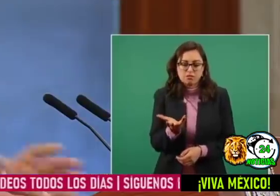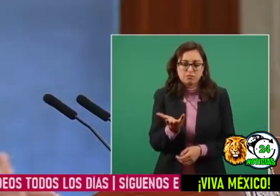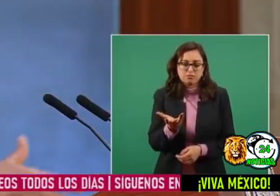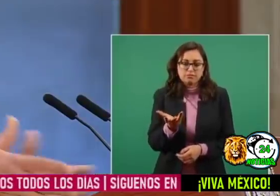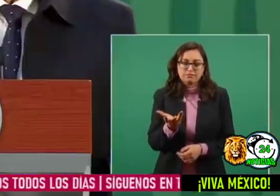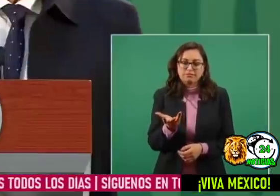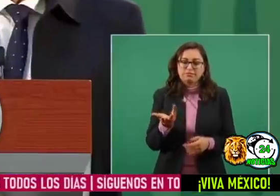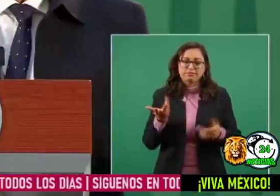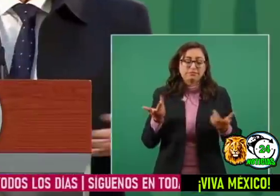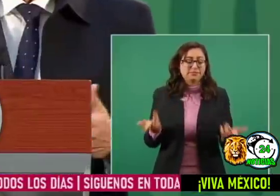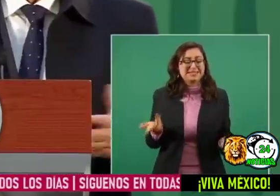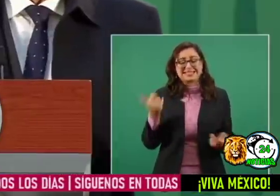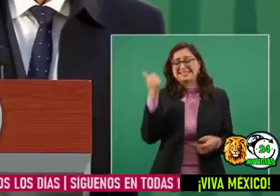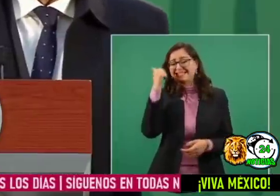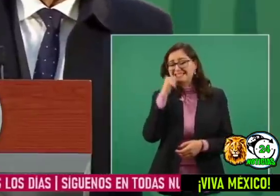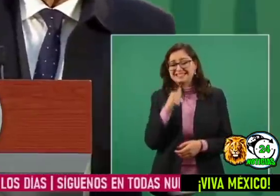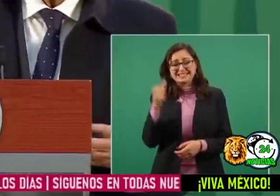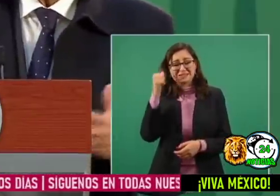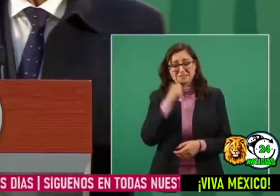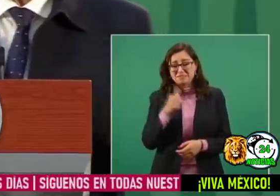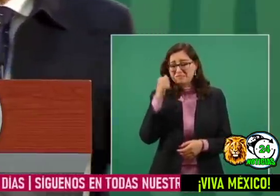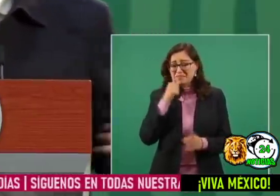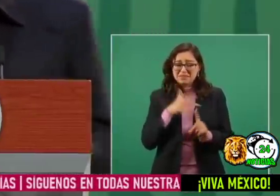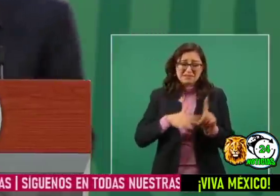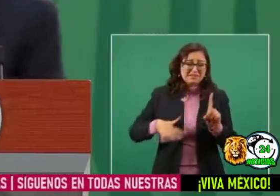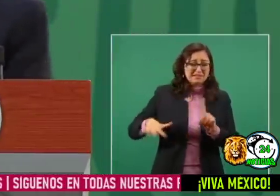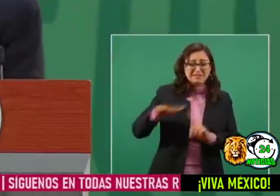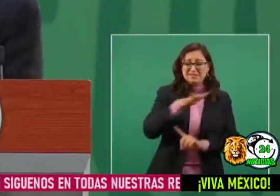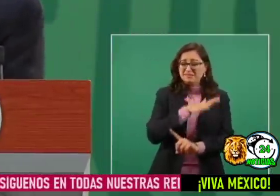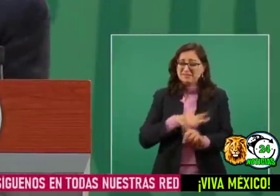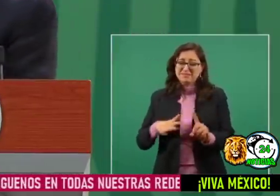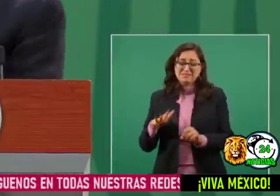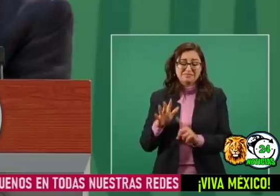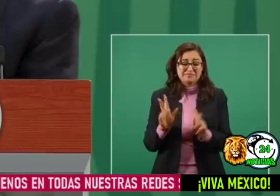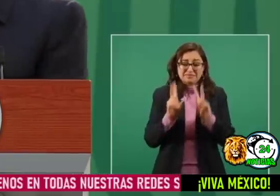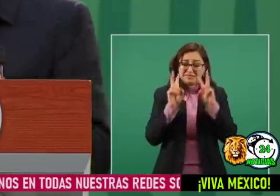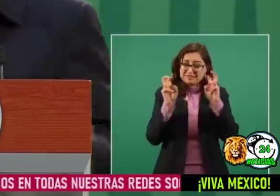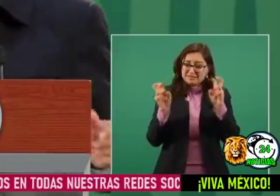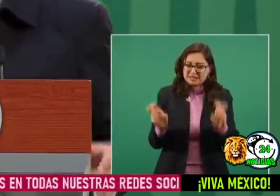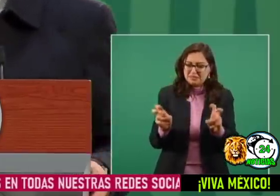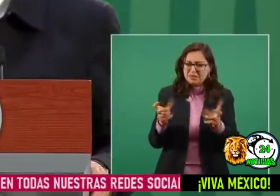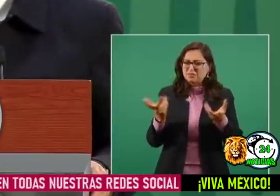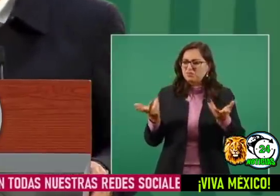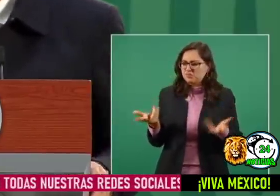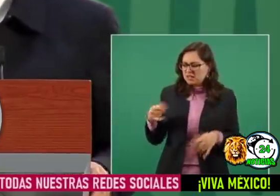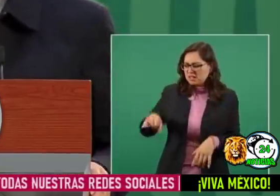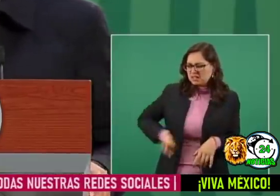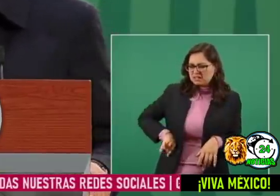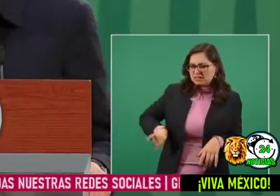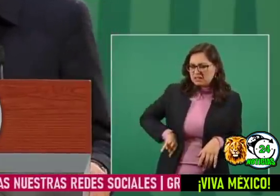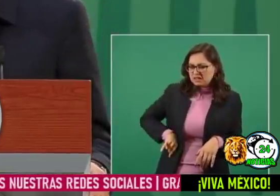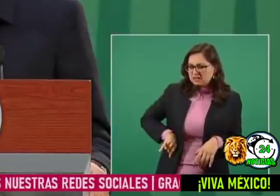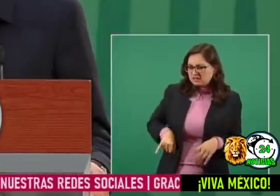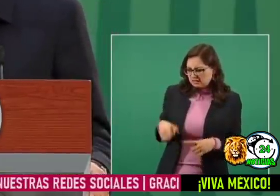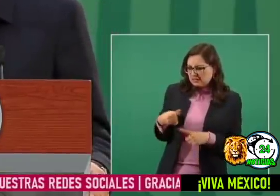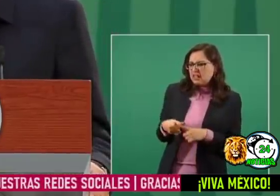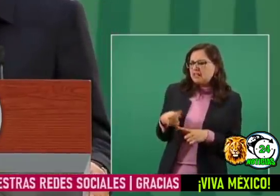Porque en todo esto, pues siempre hay que preguntar, ¿y de parte de quién?